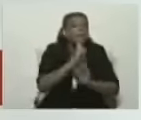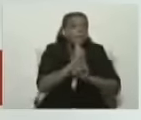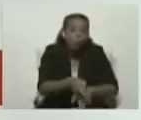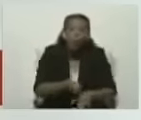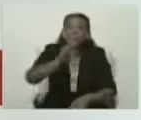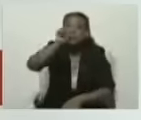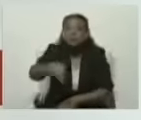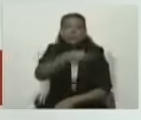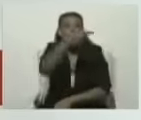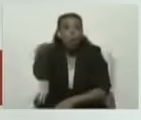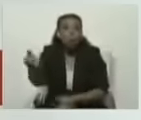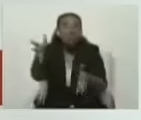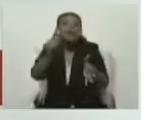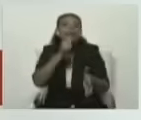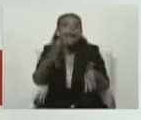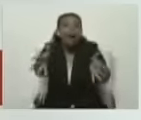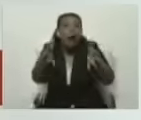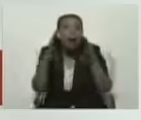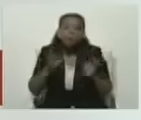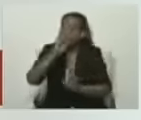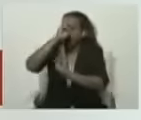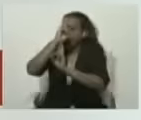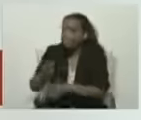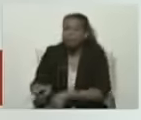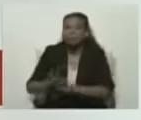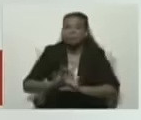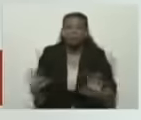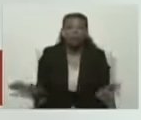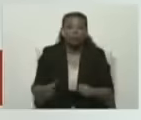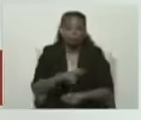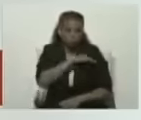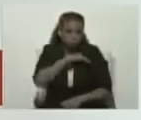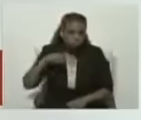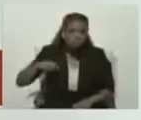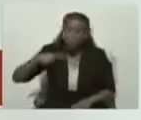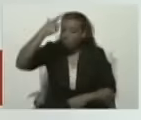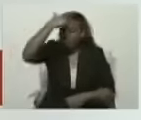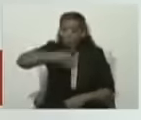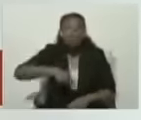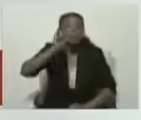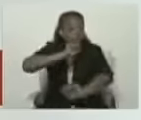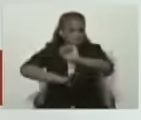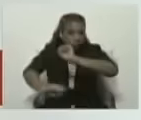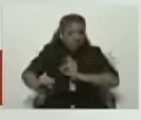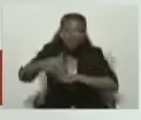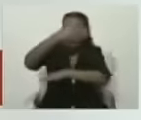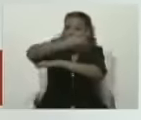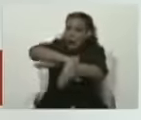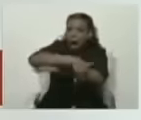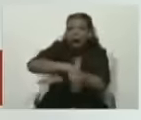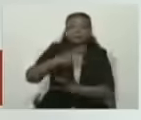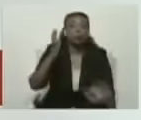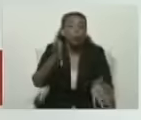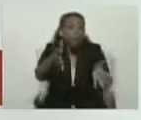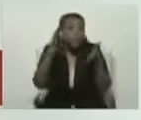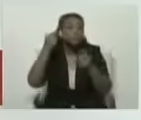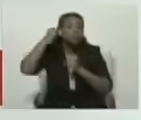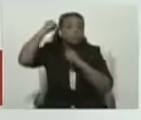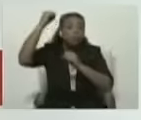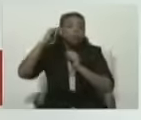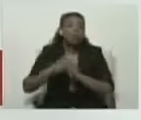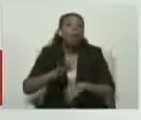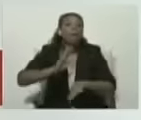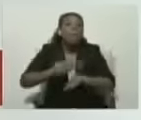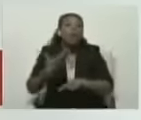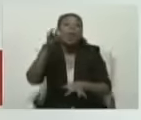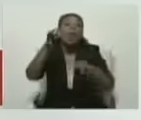resultado, debe ser respetado. Y nosotros vamos a defender en la calle nuestra victoria, porque